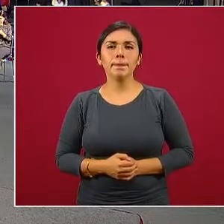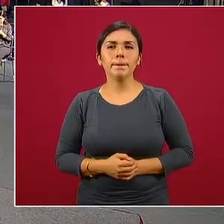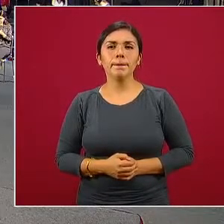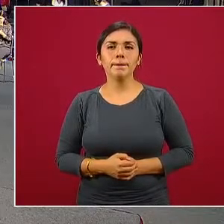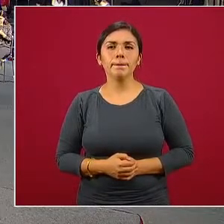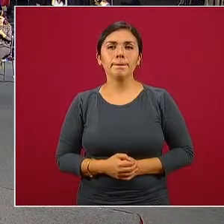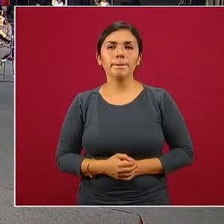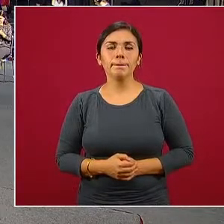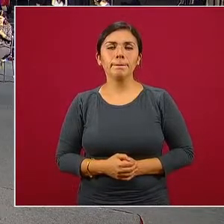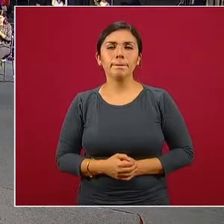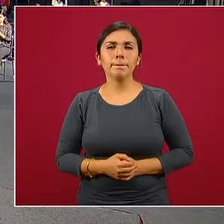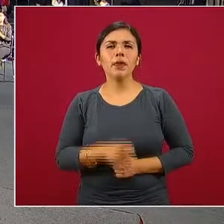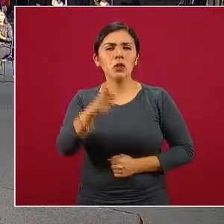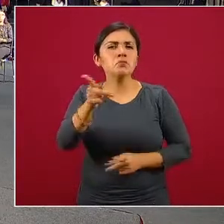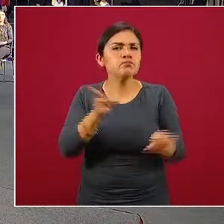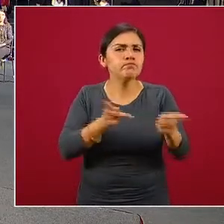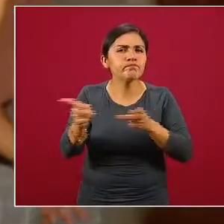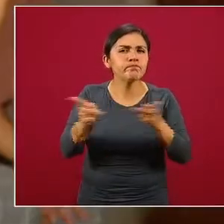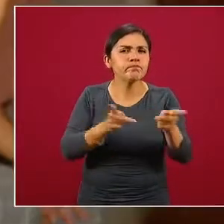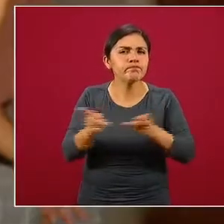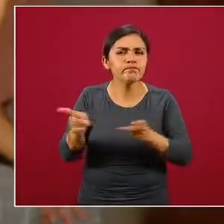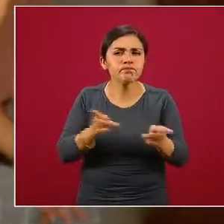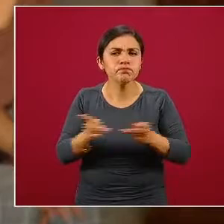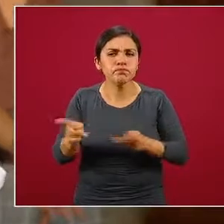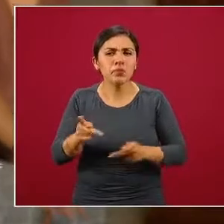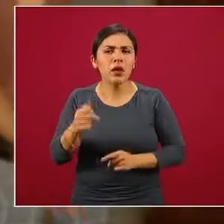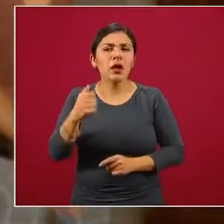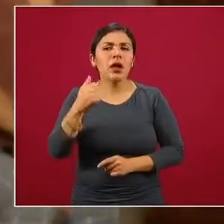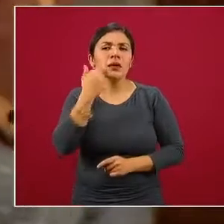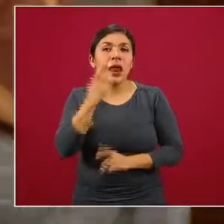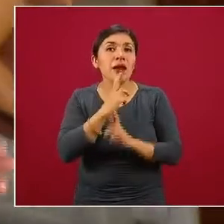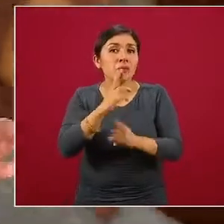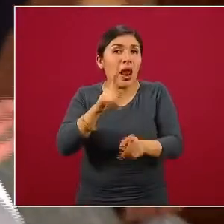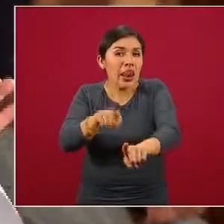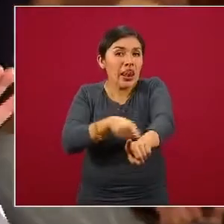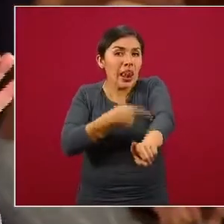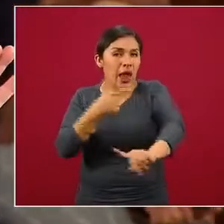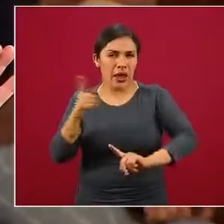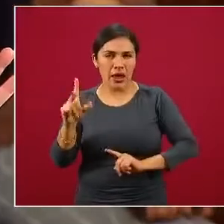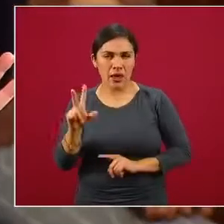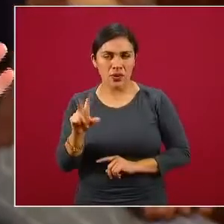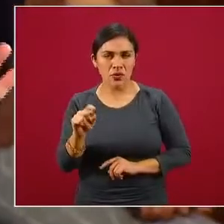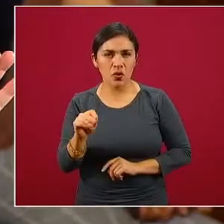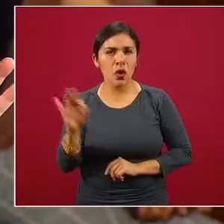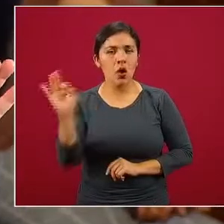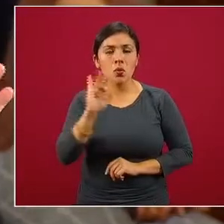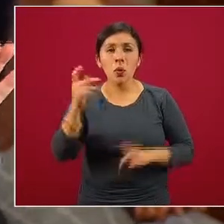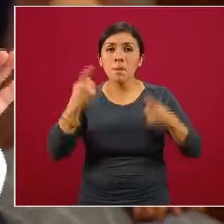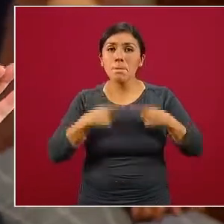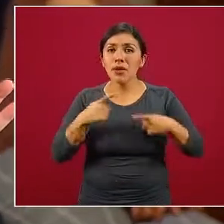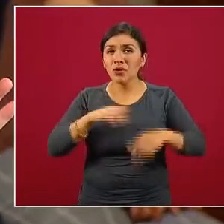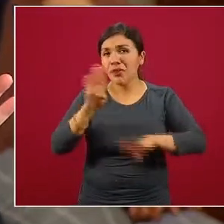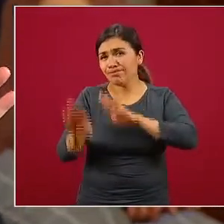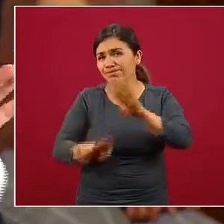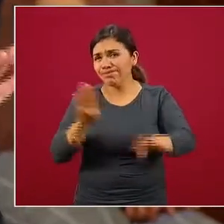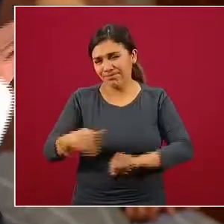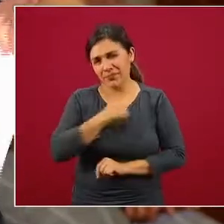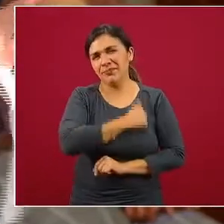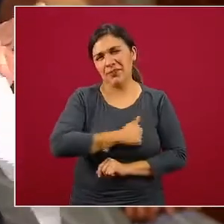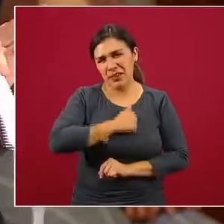nada clarificaciones. Creo que no requieren respuestas largas. Primero, en caso de los muertos lamentables,